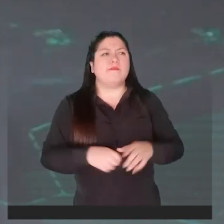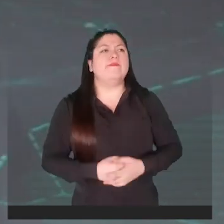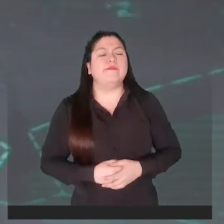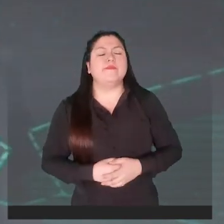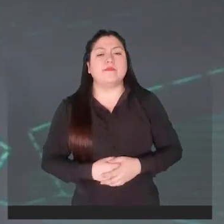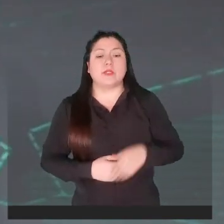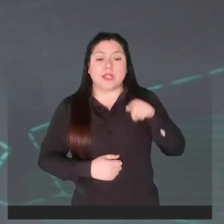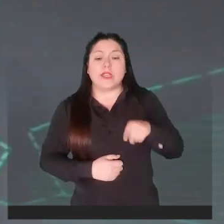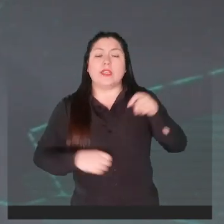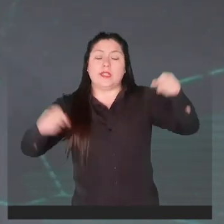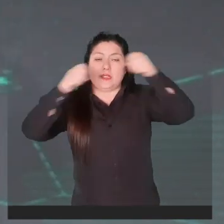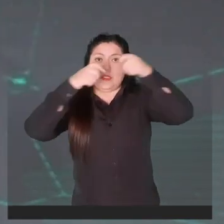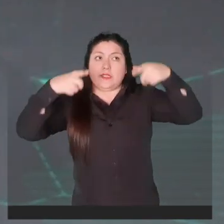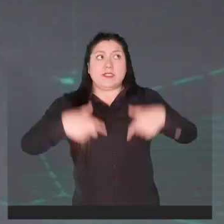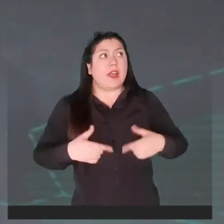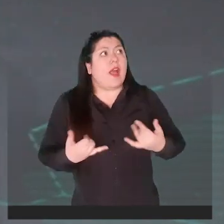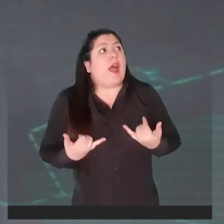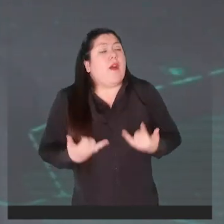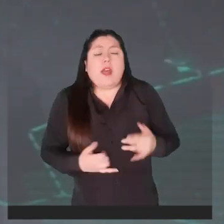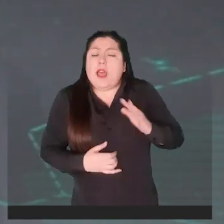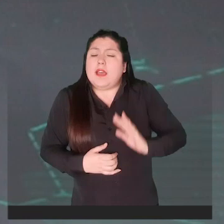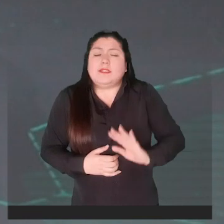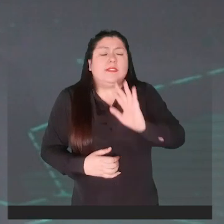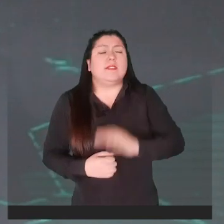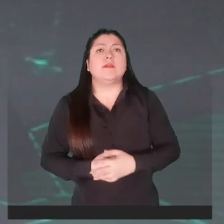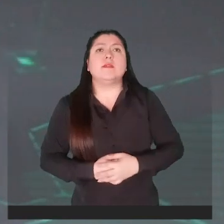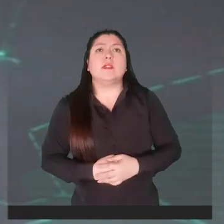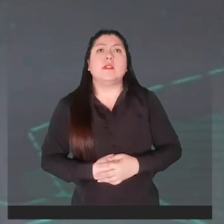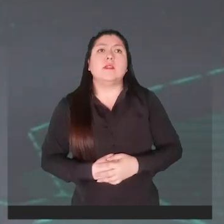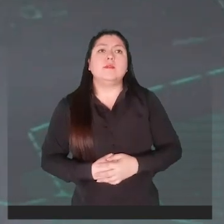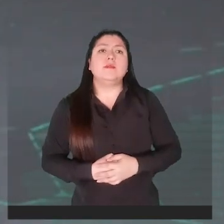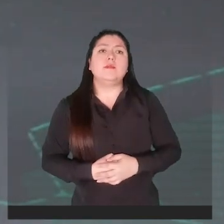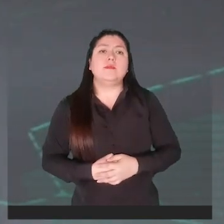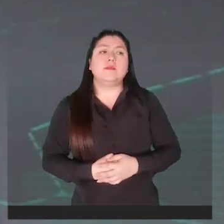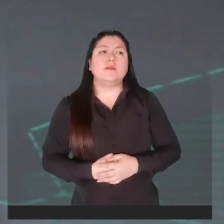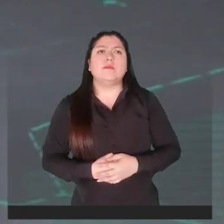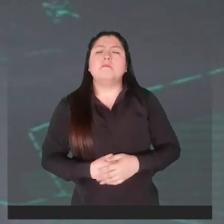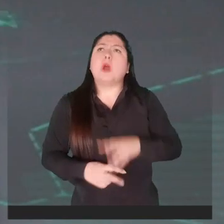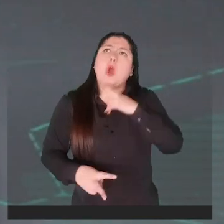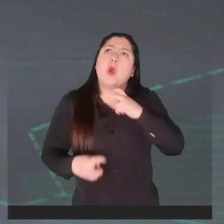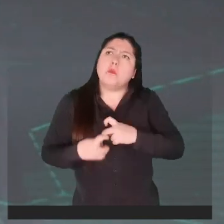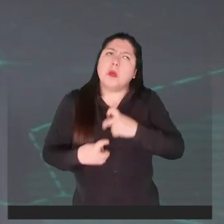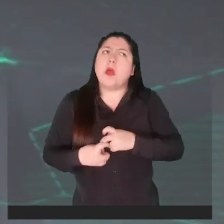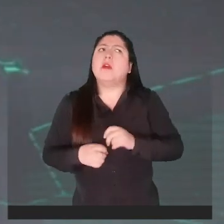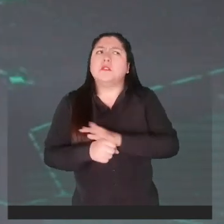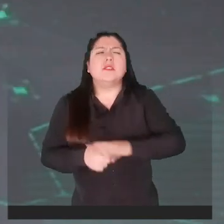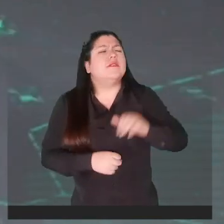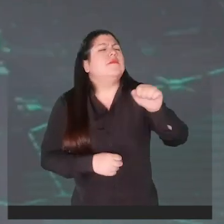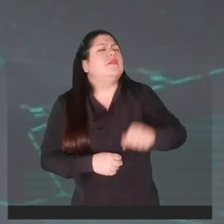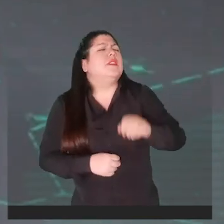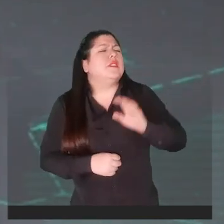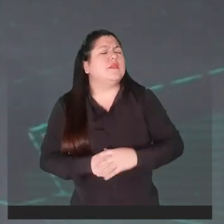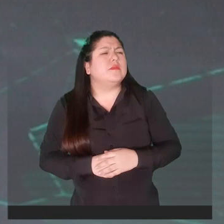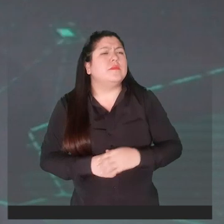Y ese es el estado que tenemos hoy. ¿Qué hay en este momento? ¿Complejidades? Sí, proyectos de